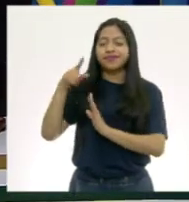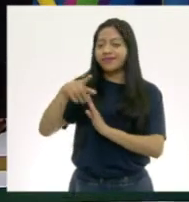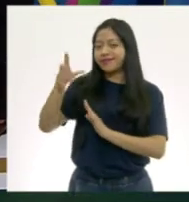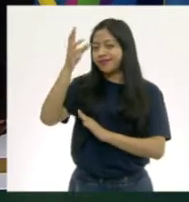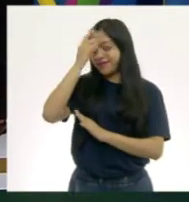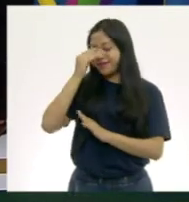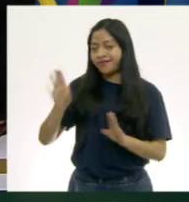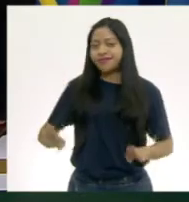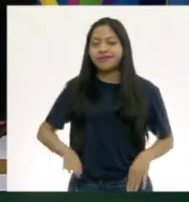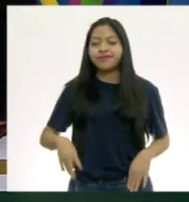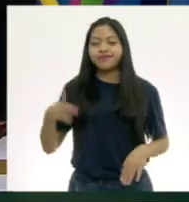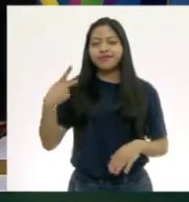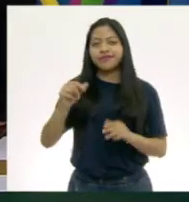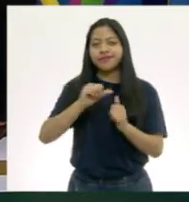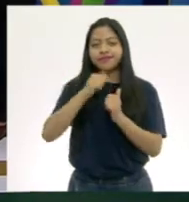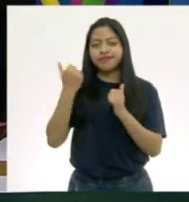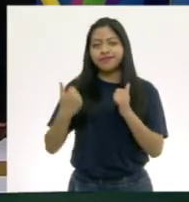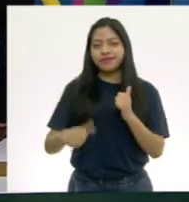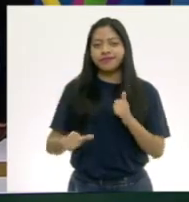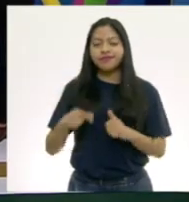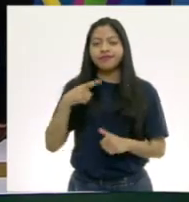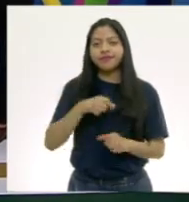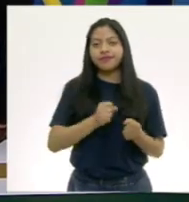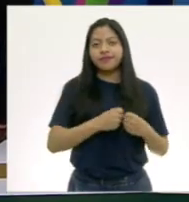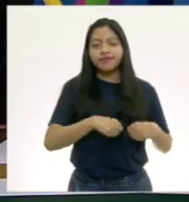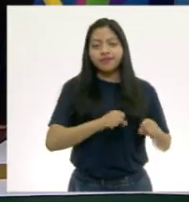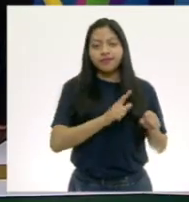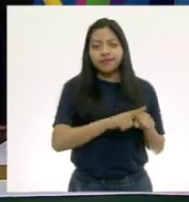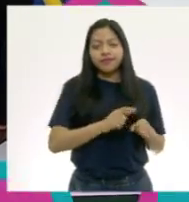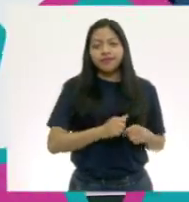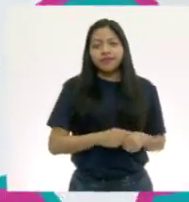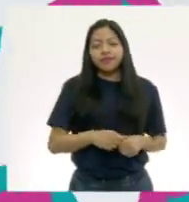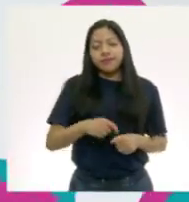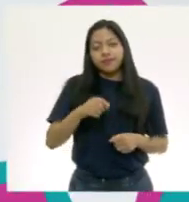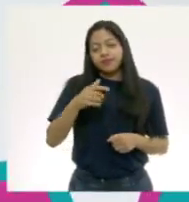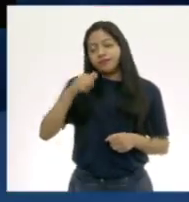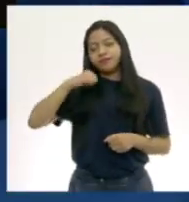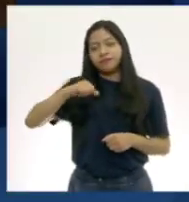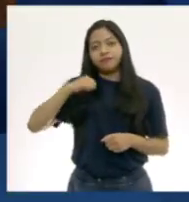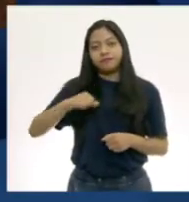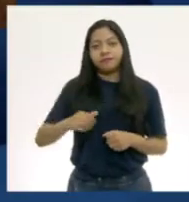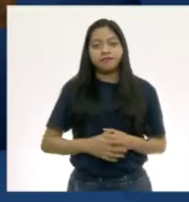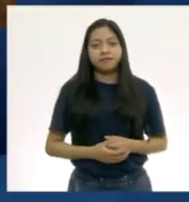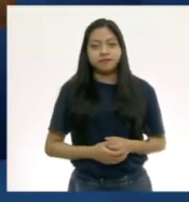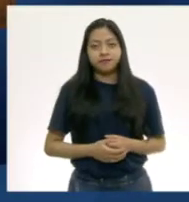las características del arte desarrollado por esta civilización milenaria.